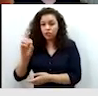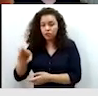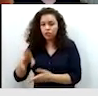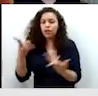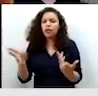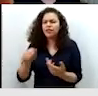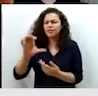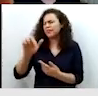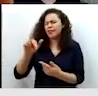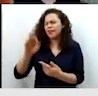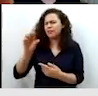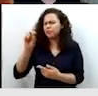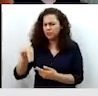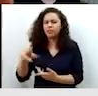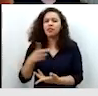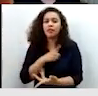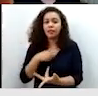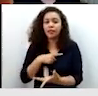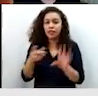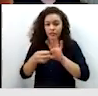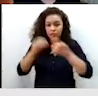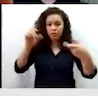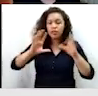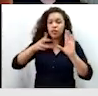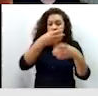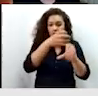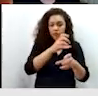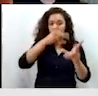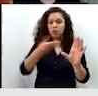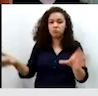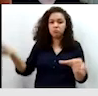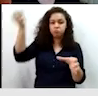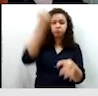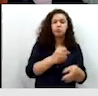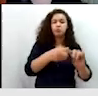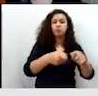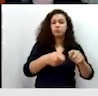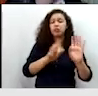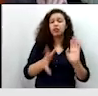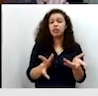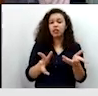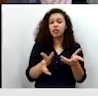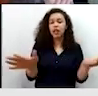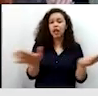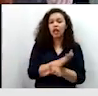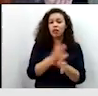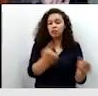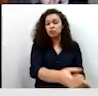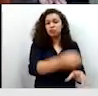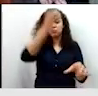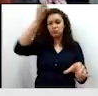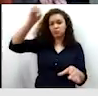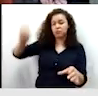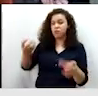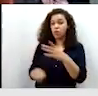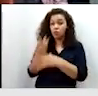ser hay tubos que ya vienen armados, que usted nada más lo agarran, lo colocan, hacen el recambio, vamos, lo sacan, meten el nuevo